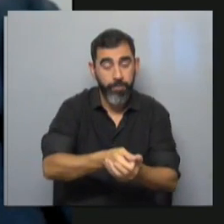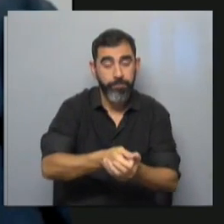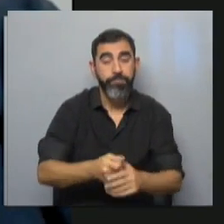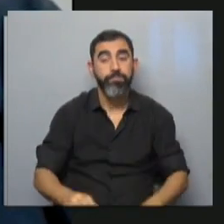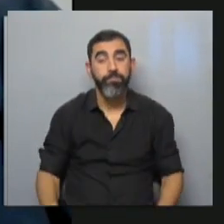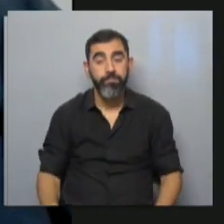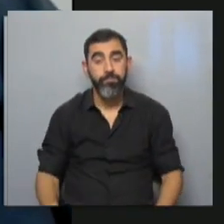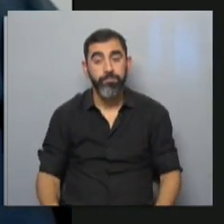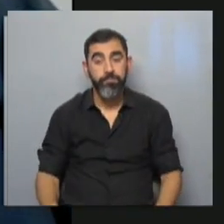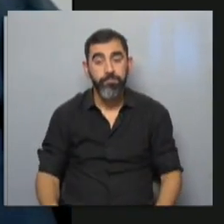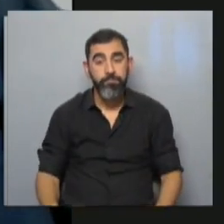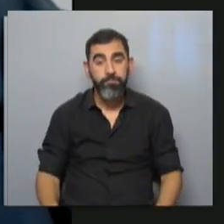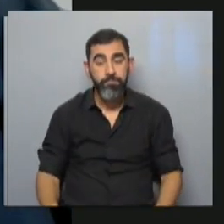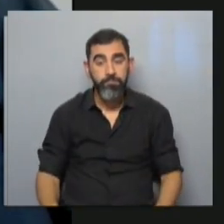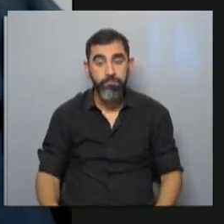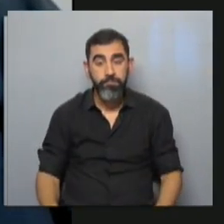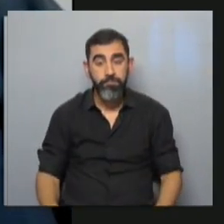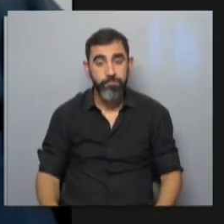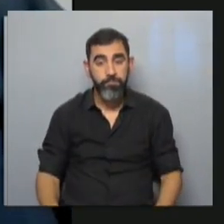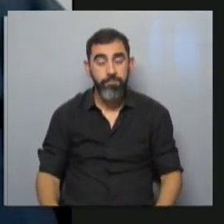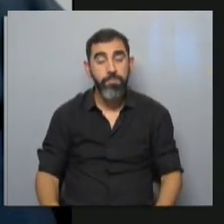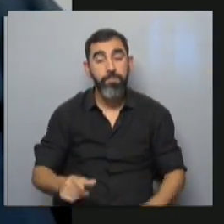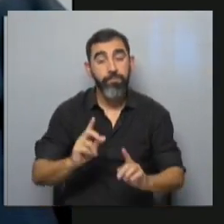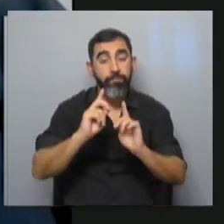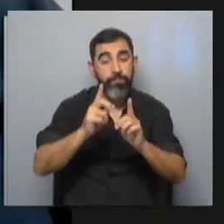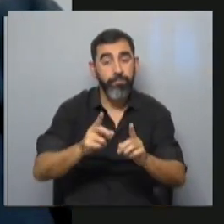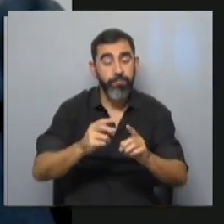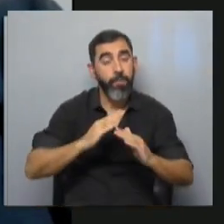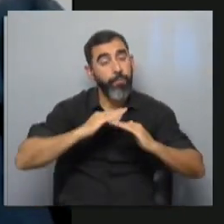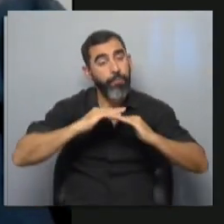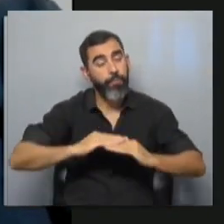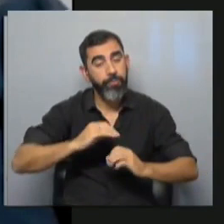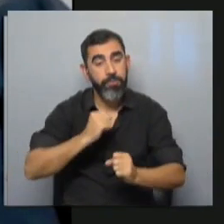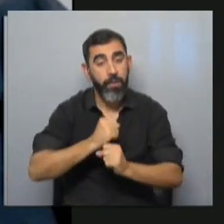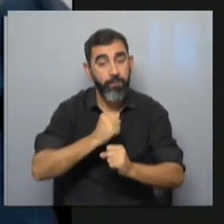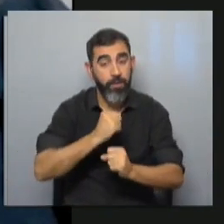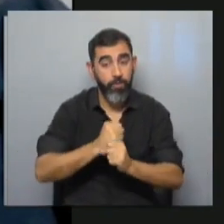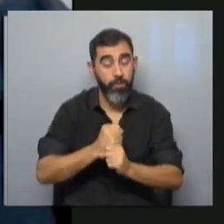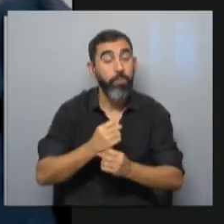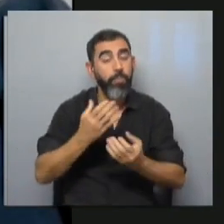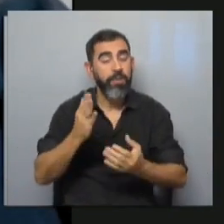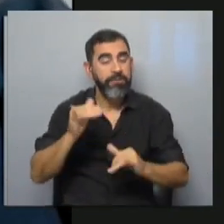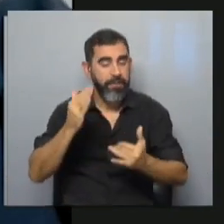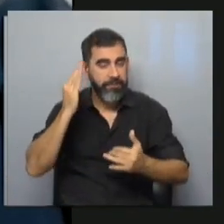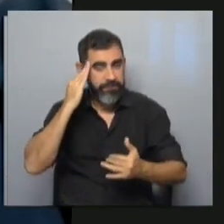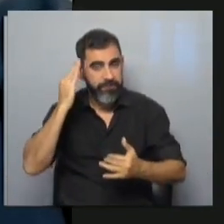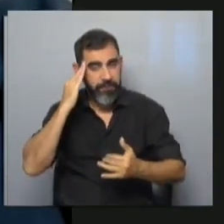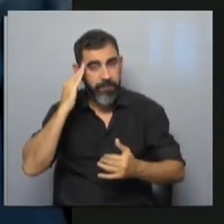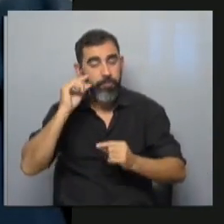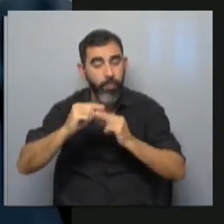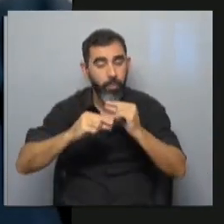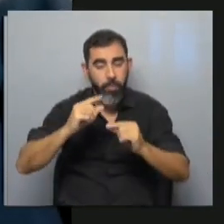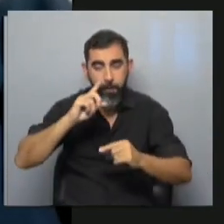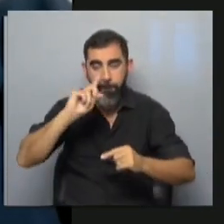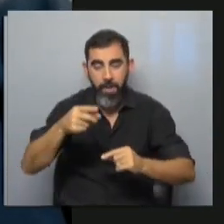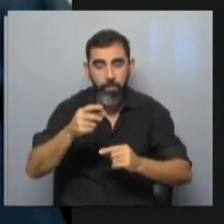decía la médica, esto también es un alivio para los trabajadores en el sentido que saben que se van a mover un poco